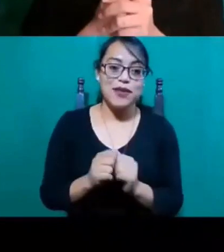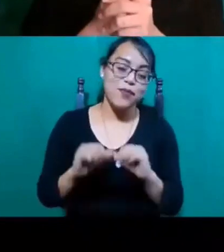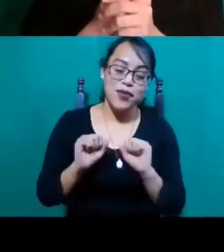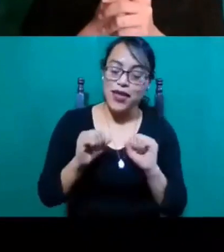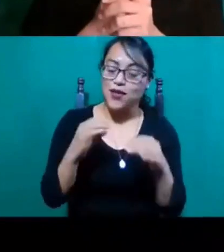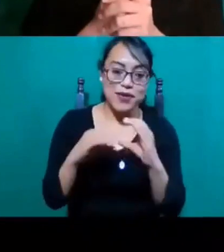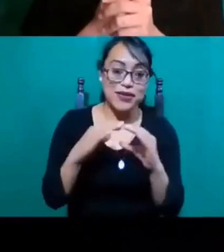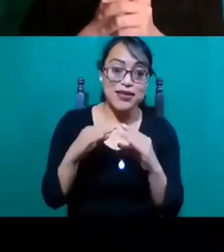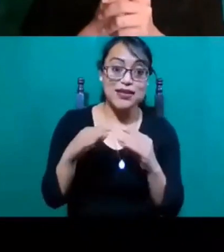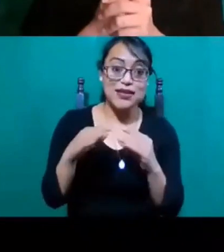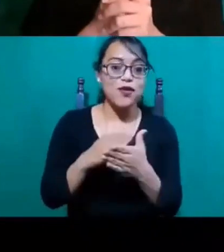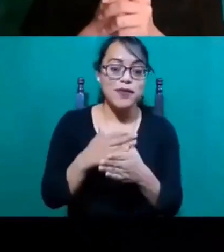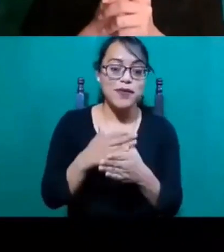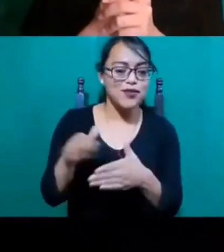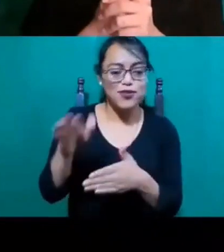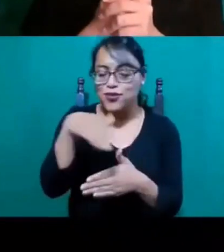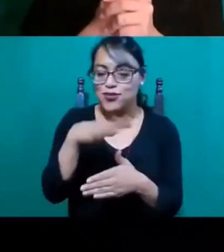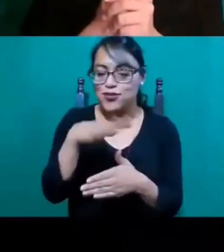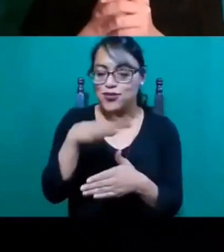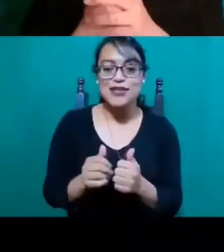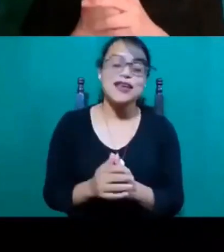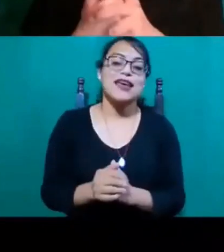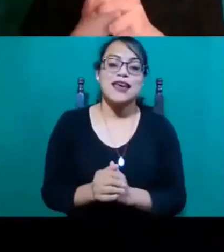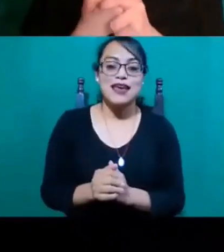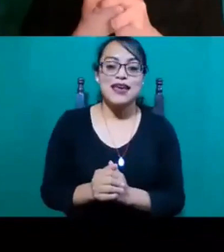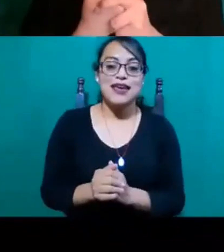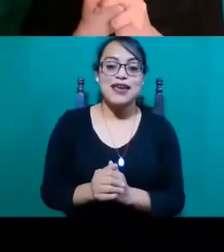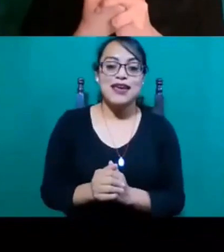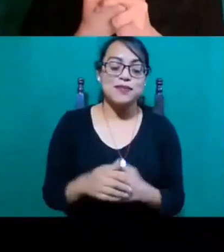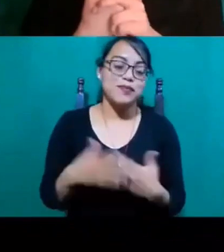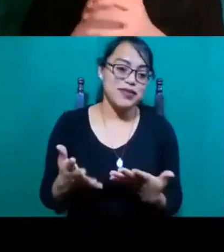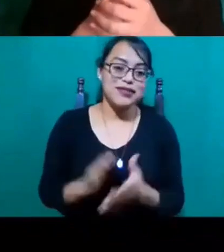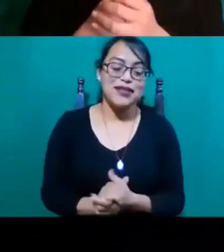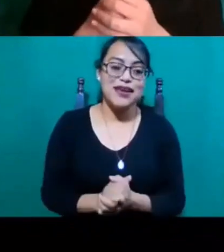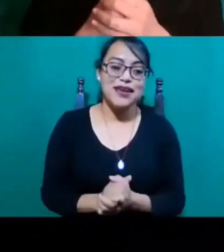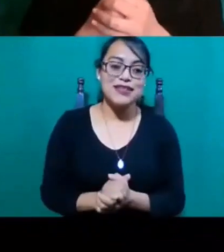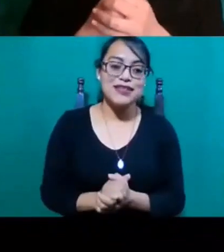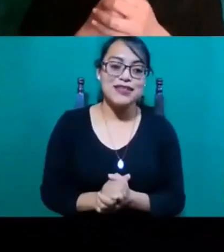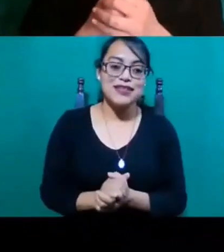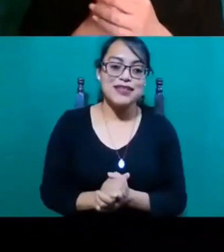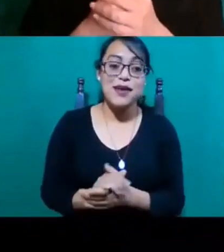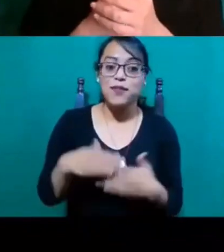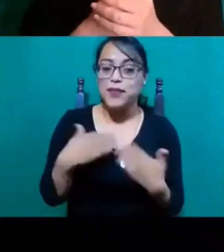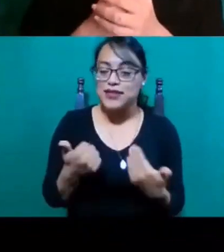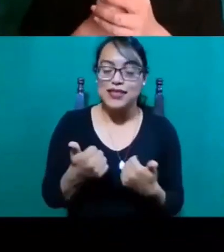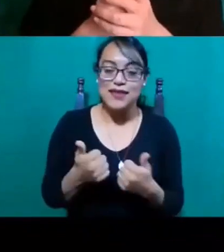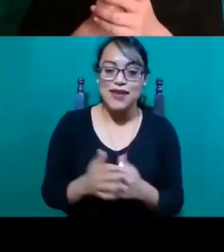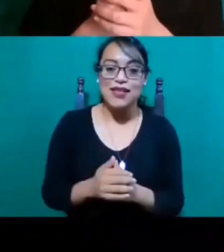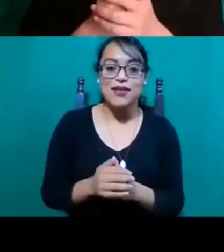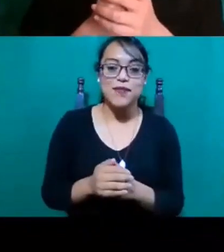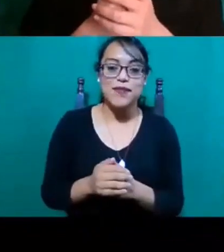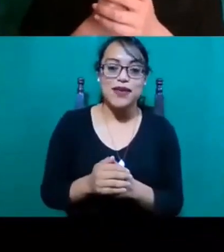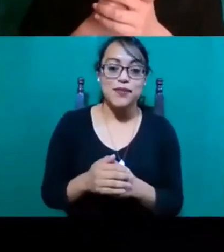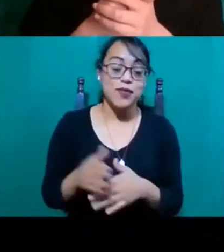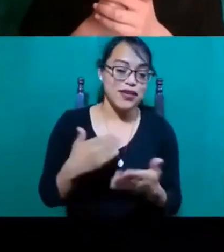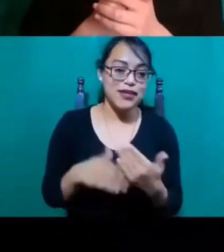que la compañera pueda compartir con todos ustedes y pues ella se siente